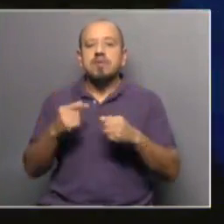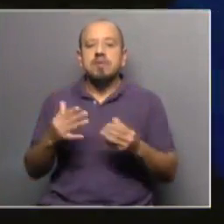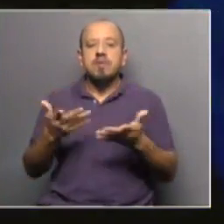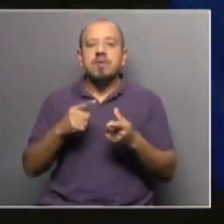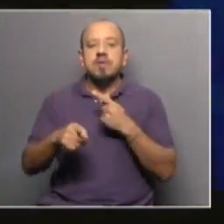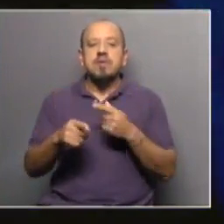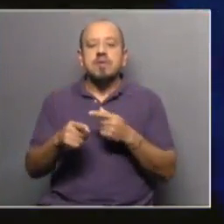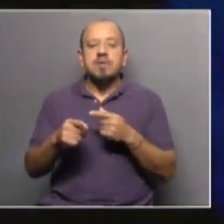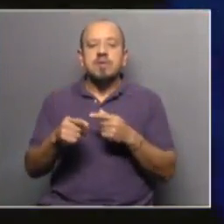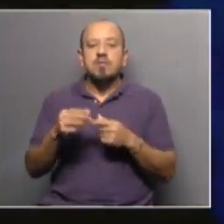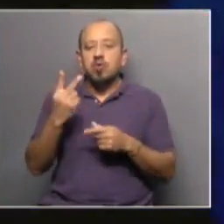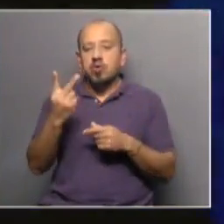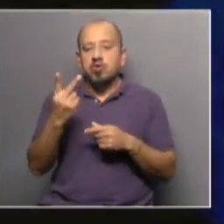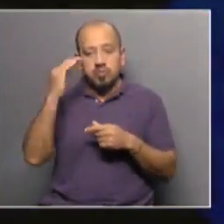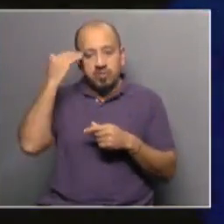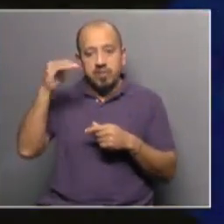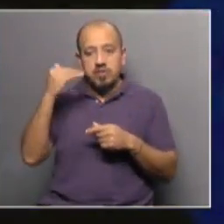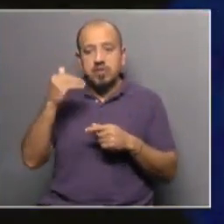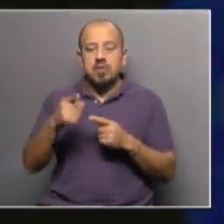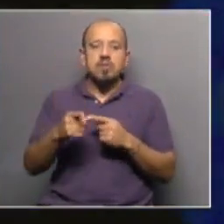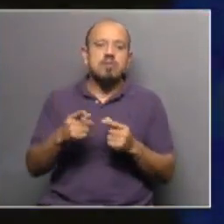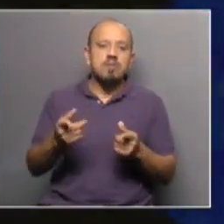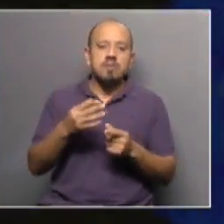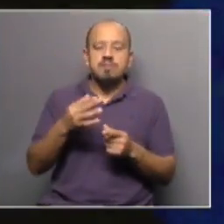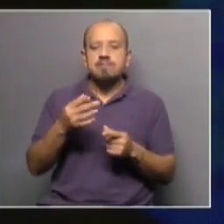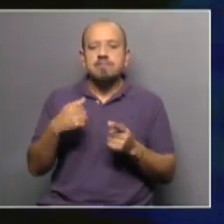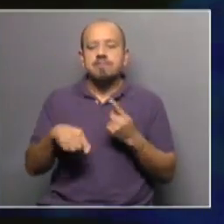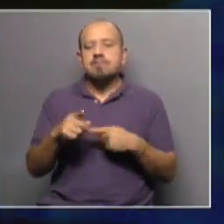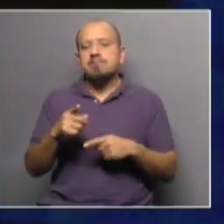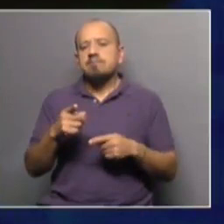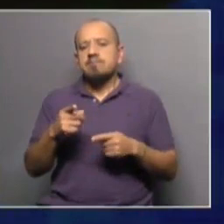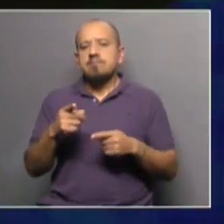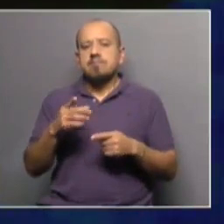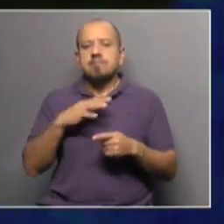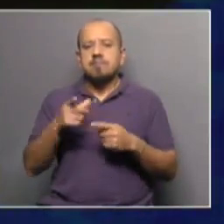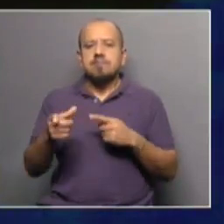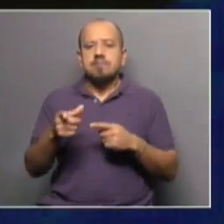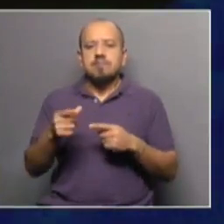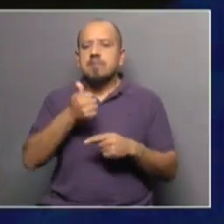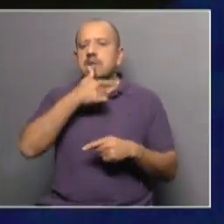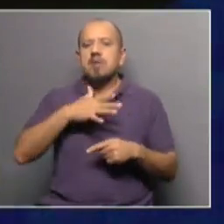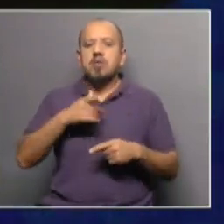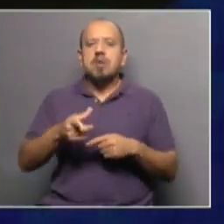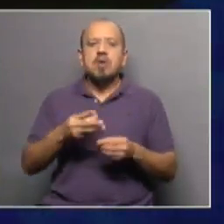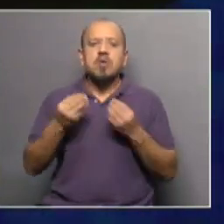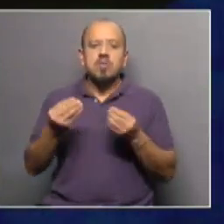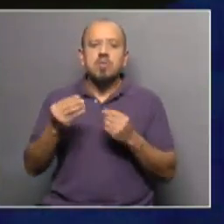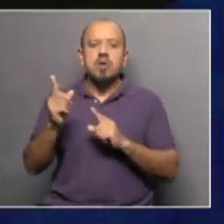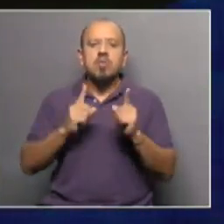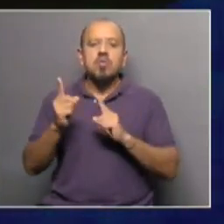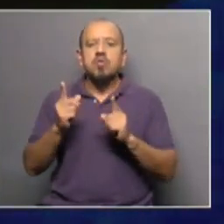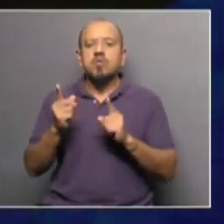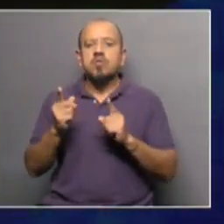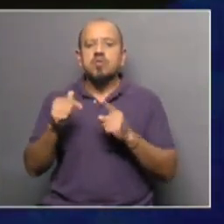Cittadini y con Chirici vas a hablar de algunos hitos históricos a lo largo, bueno, valga la redundancia, de la historia y de cómo algunos